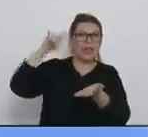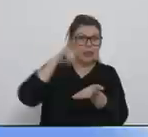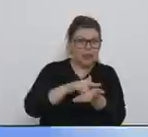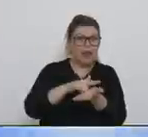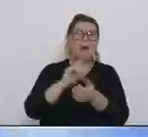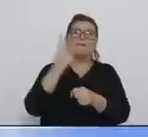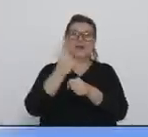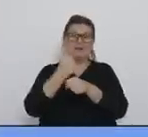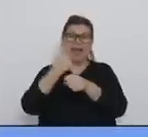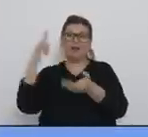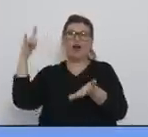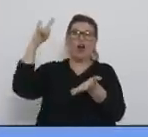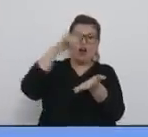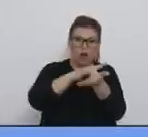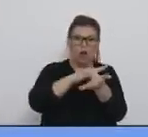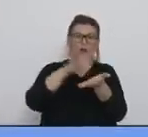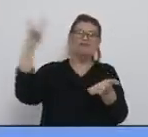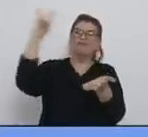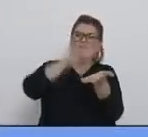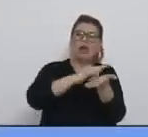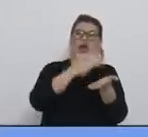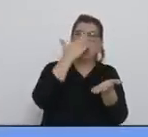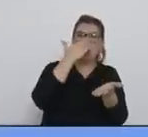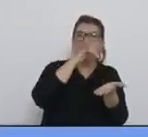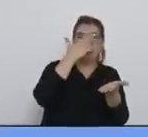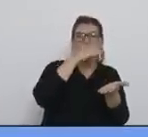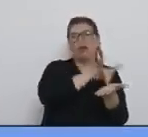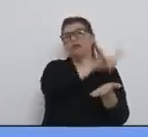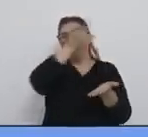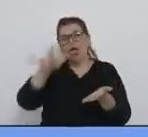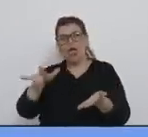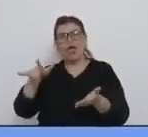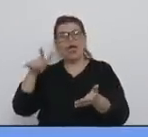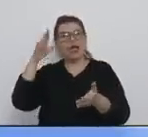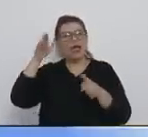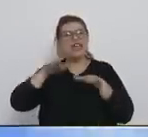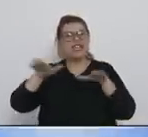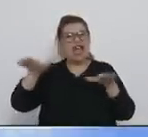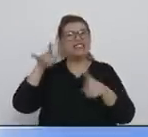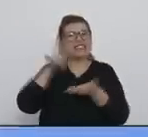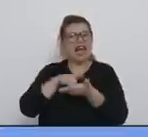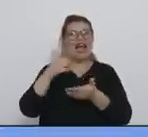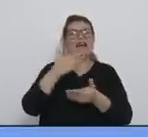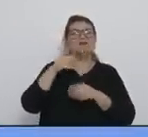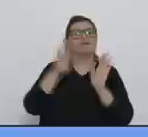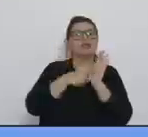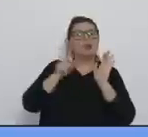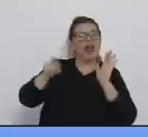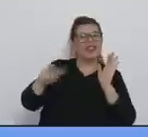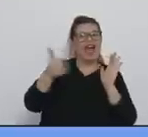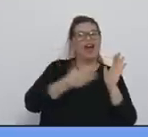en córdoba hizo escala en córdoba después fue 6 a que el gobierno que el titular de la afi nos decía que ese avión